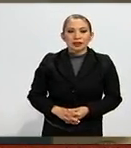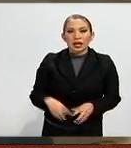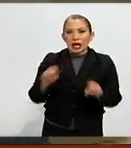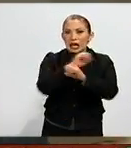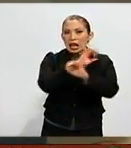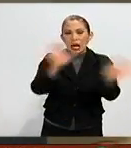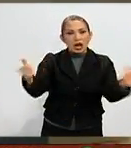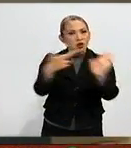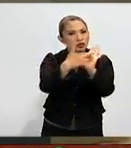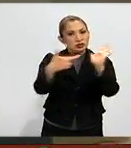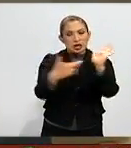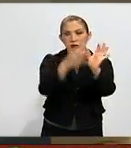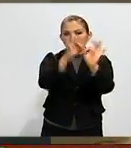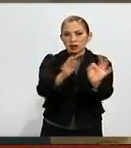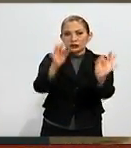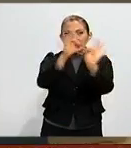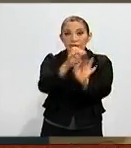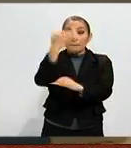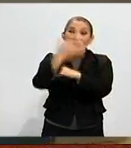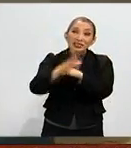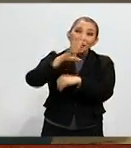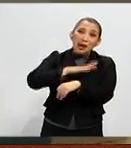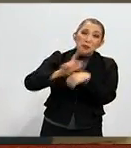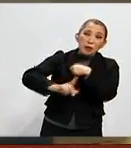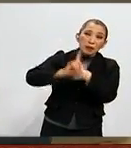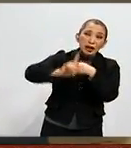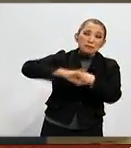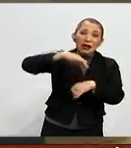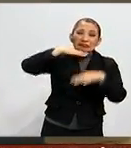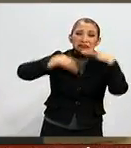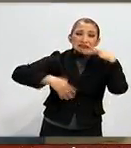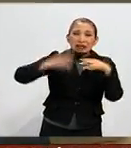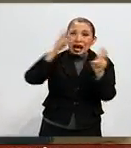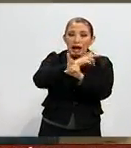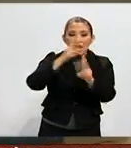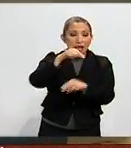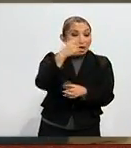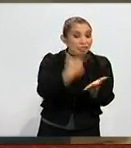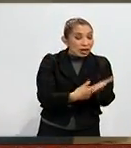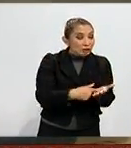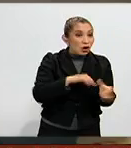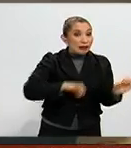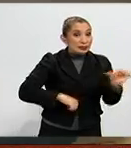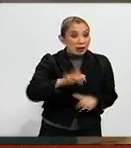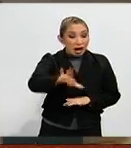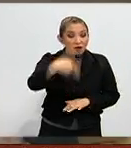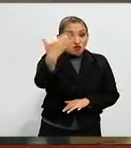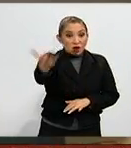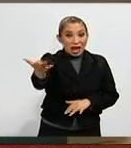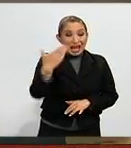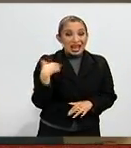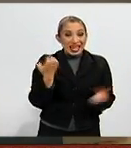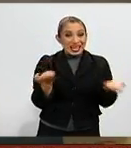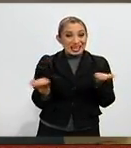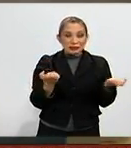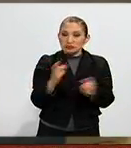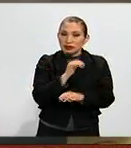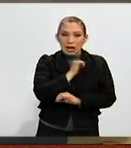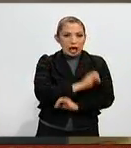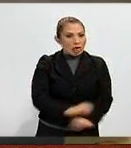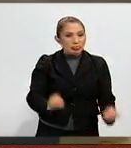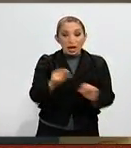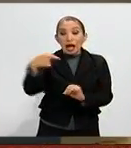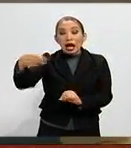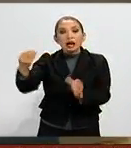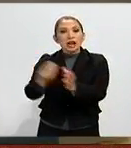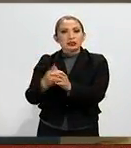Claramente la medida más importante es que mientras esté la contingencia en las escuelas no se tendrá actividad al aire libre, pero reiterar que las